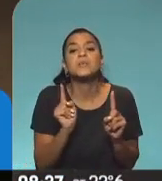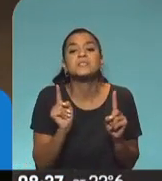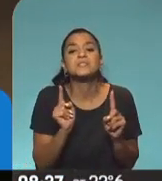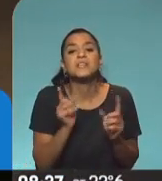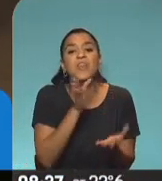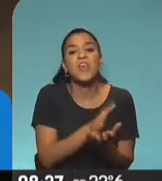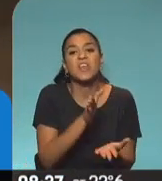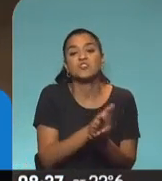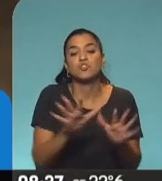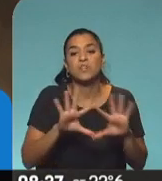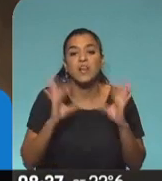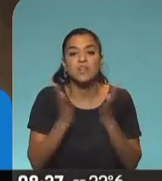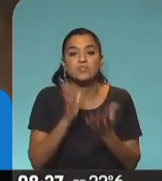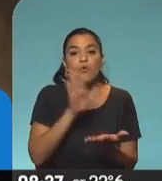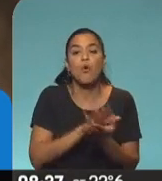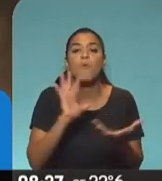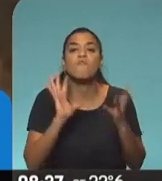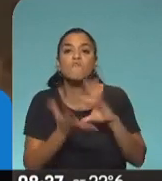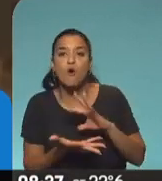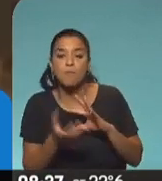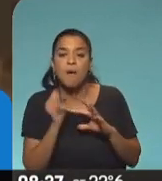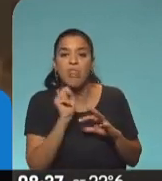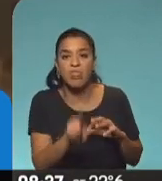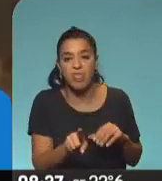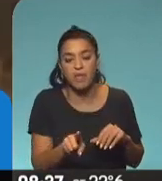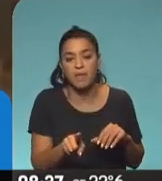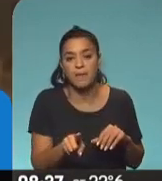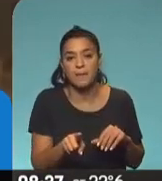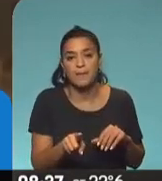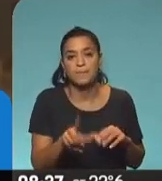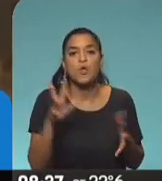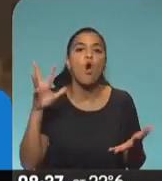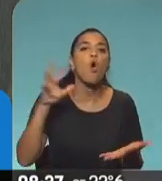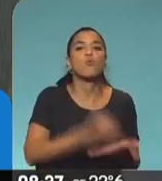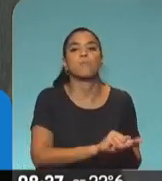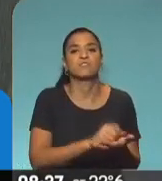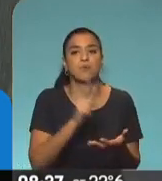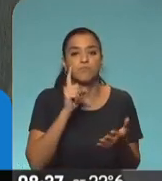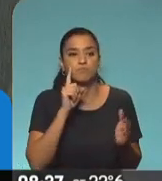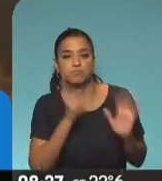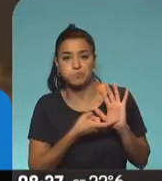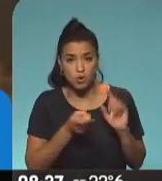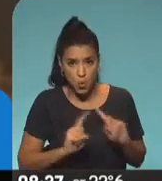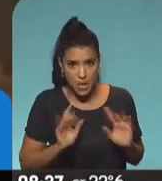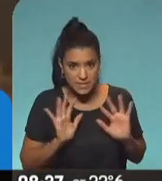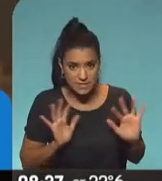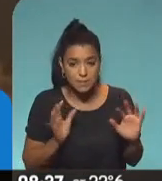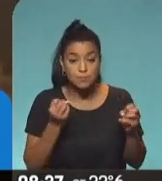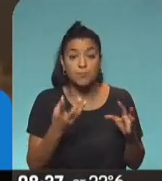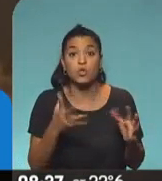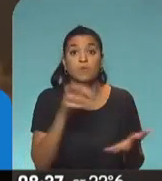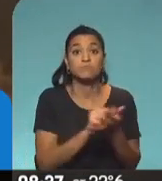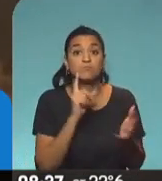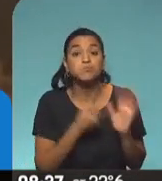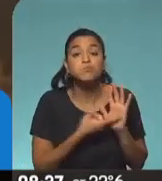del derecho internacional en lo que es el formato de lo que es una ocupación ilegal. ¿Por qué? Porque para existir una ocupación